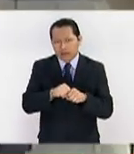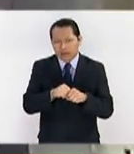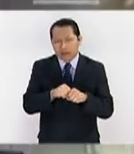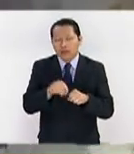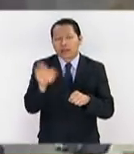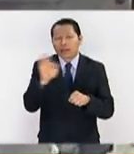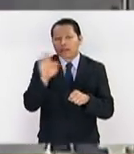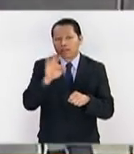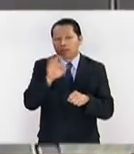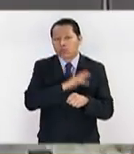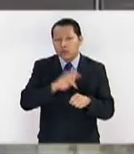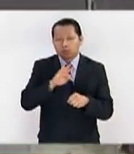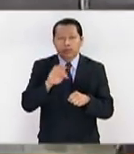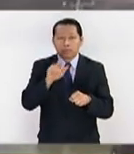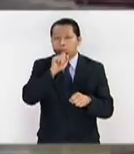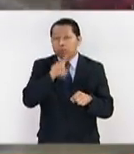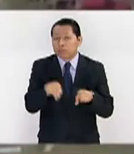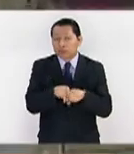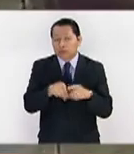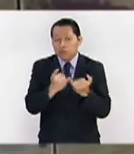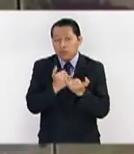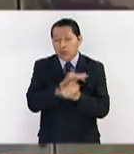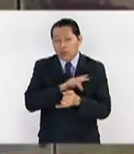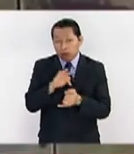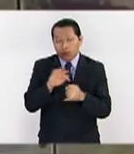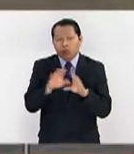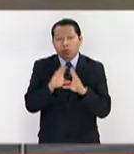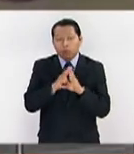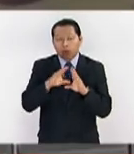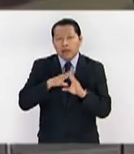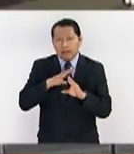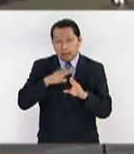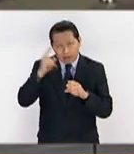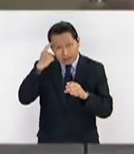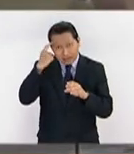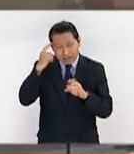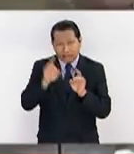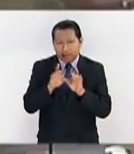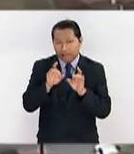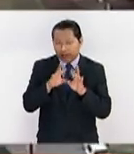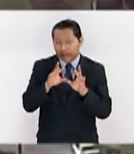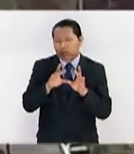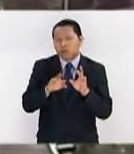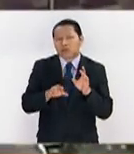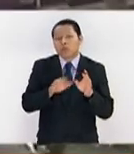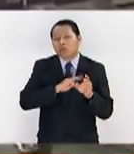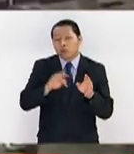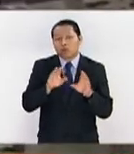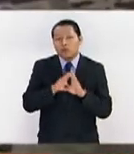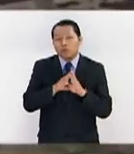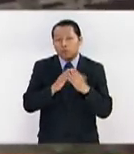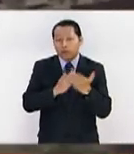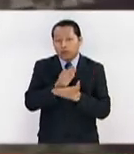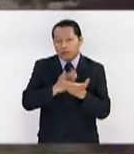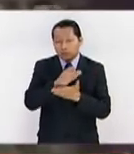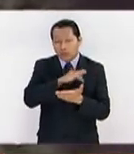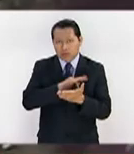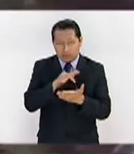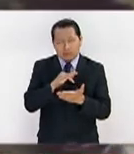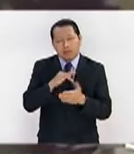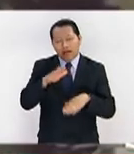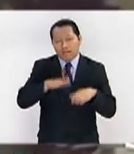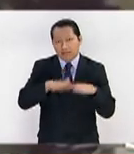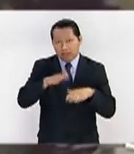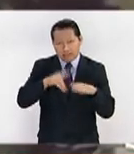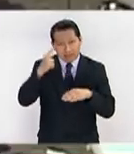Muy probablemente sea el mismo caso acá. Las enfermedades mentales y la facilidad de acceso a las armas, estas dos cosas